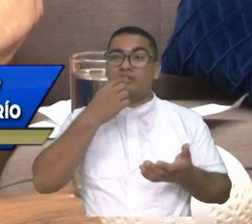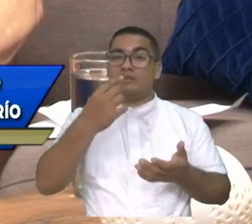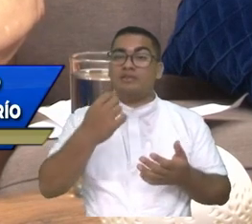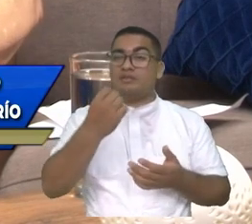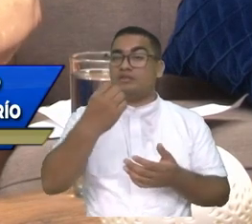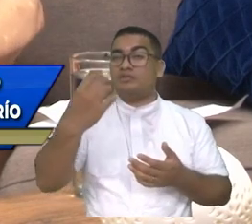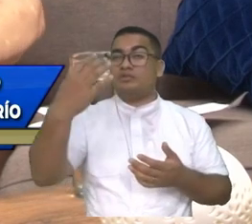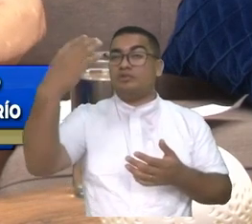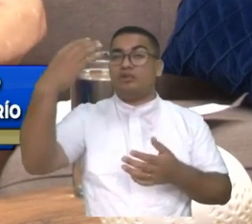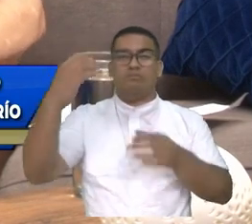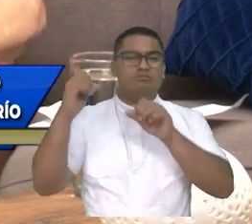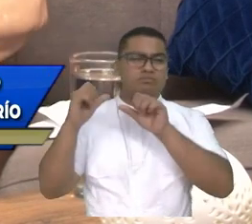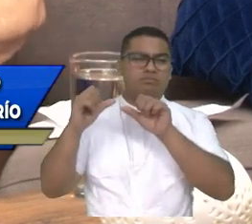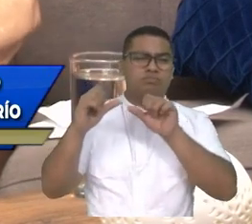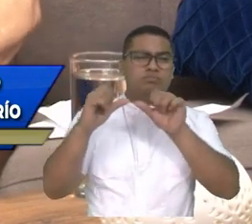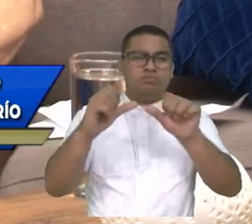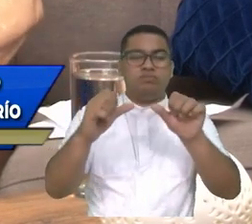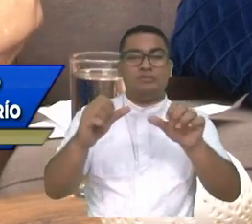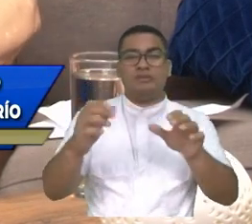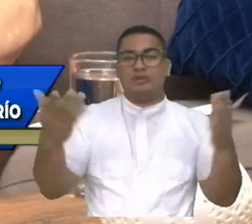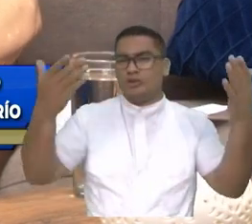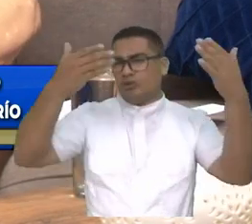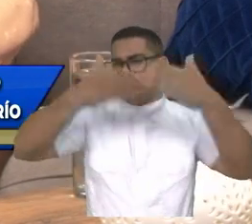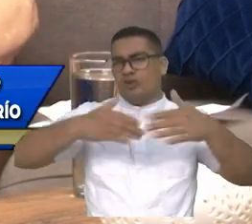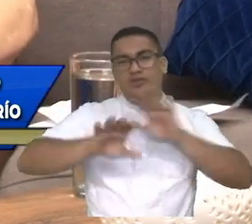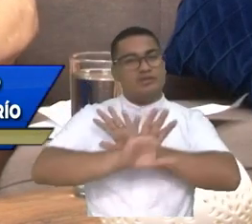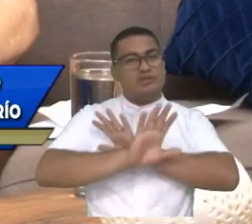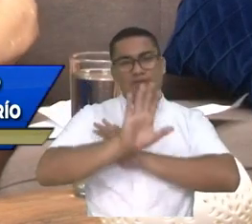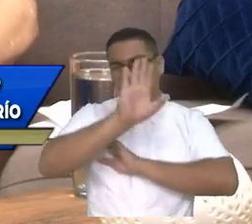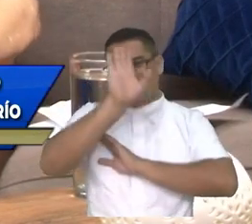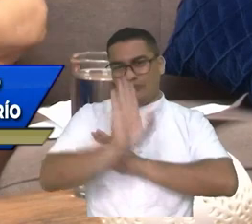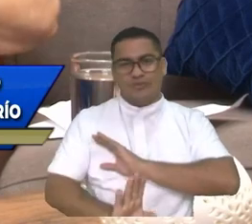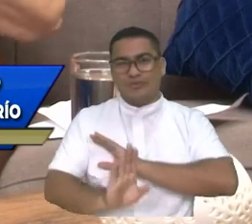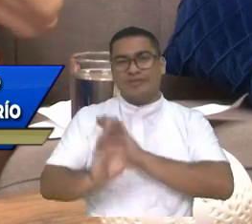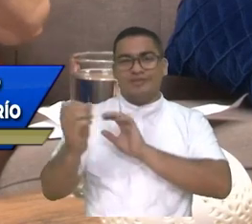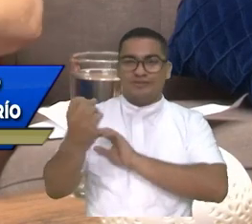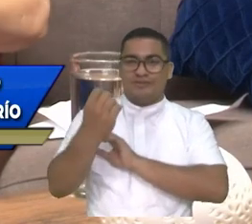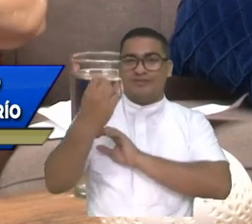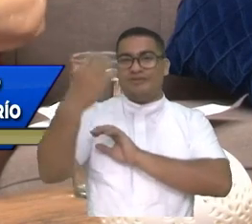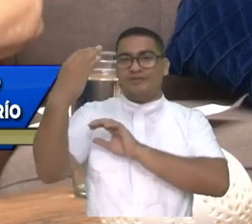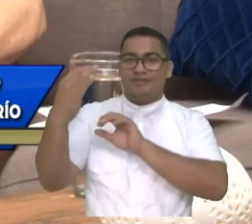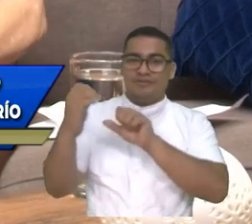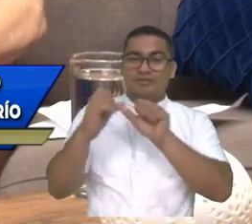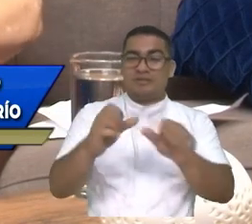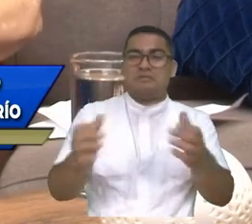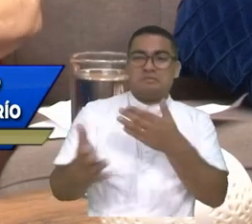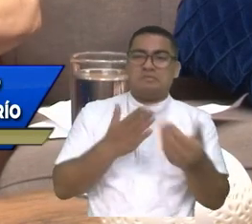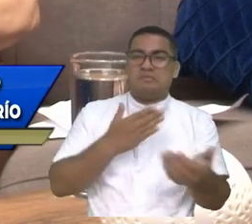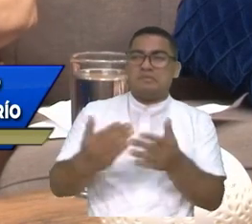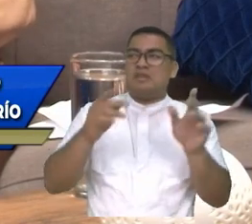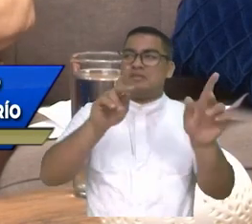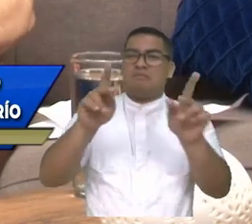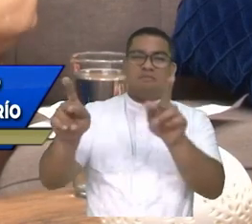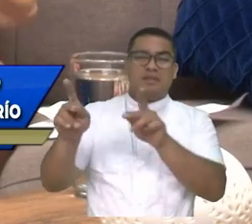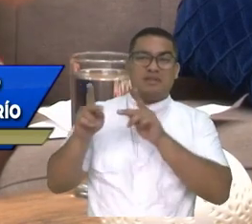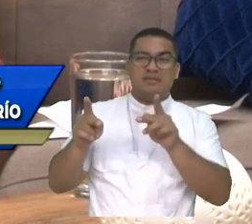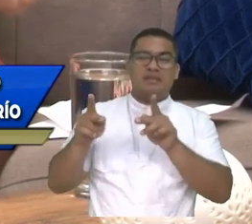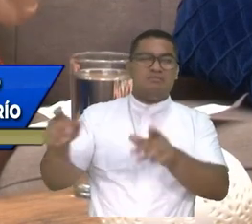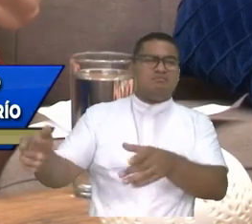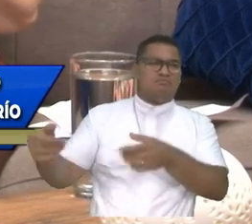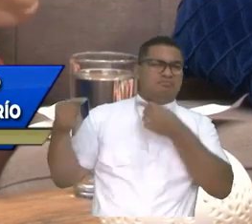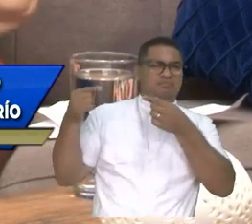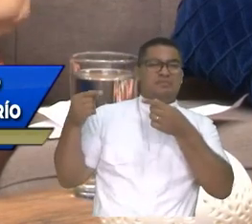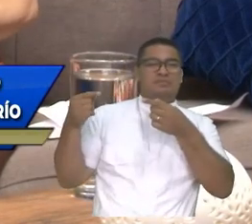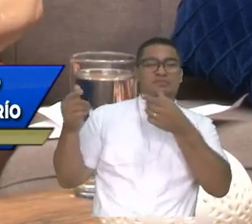sol. Y es lo que aplicamos ahorita nosotros en Nicaragua, que aunque nos quieran avasallar, nosotros tenemos en